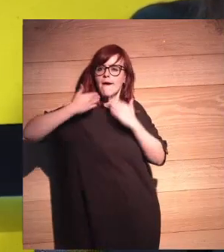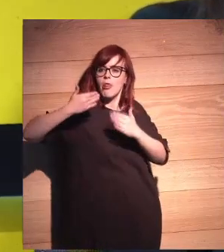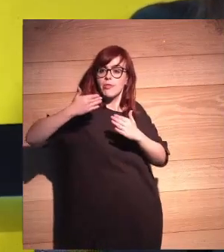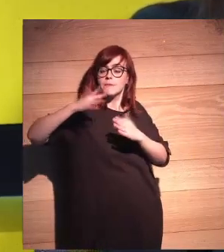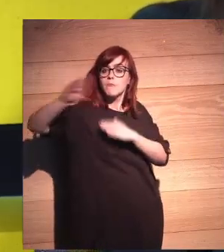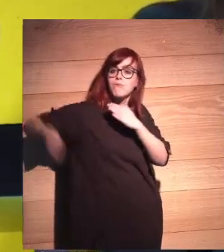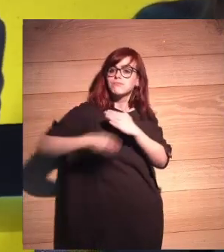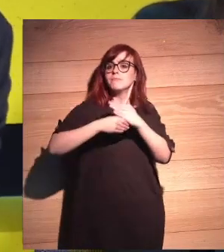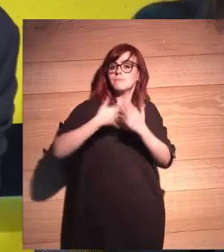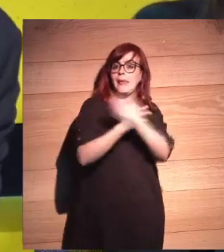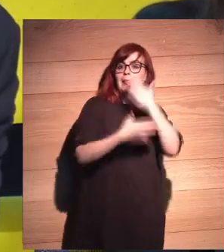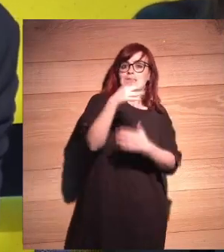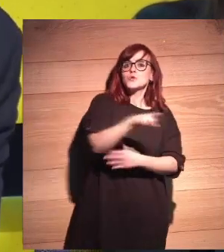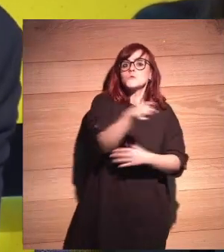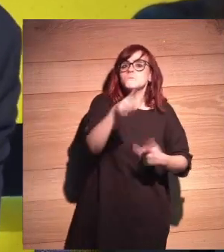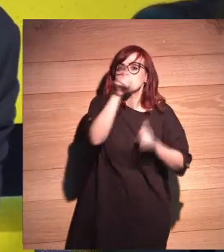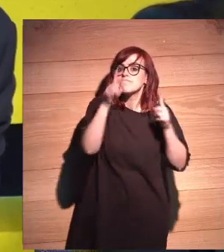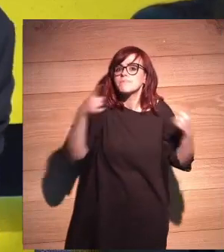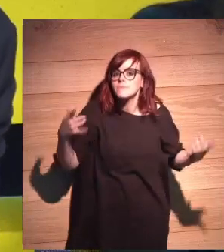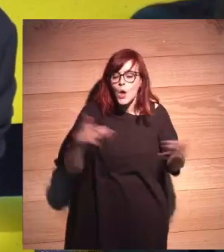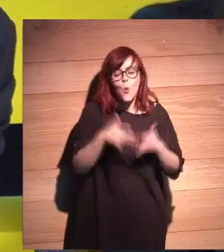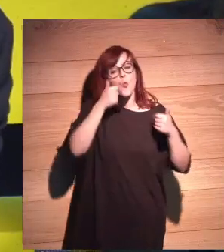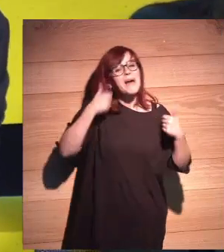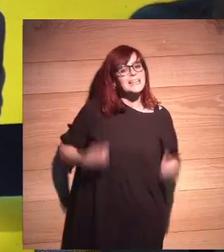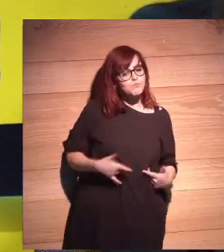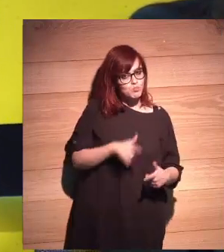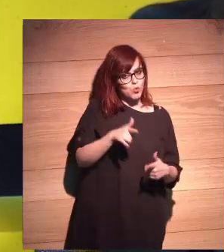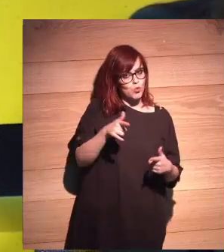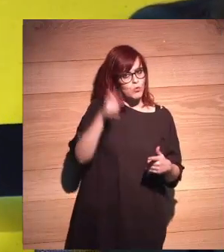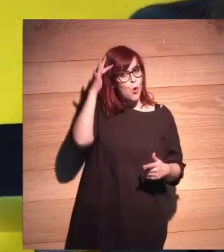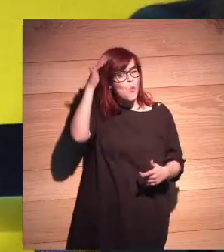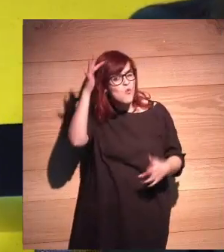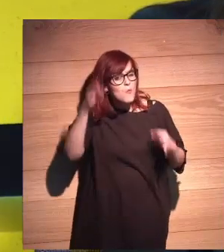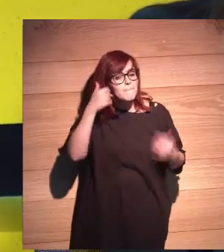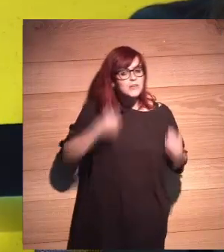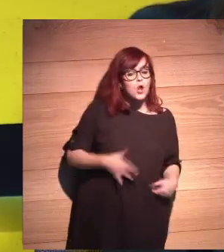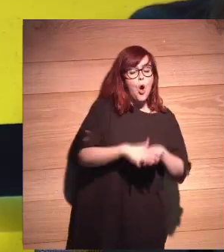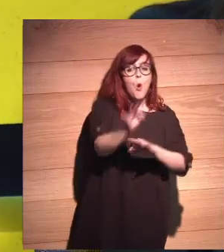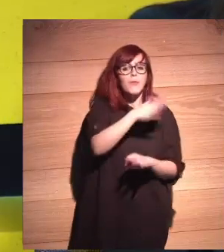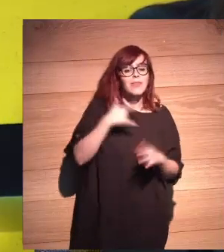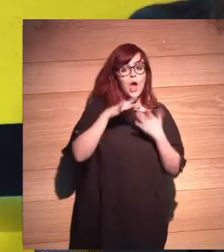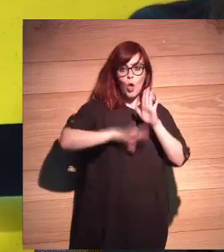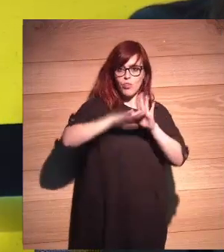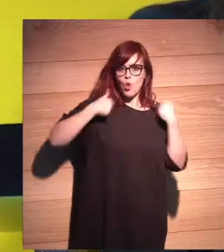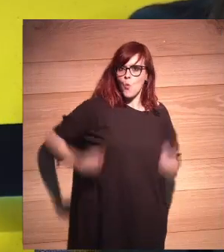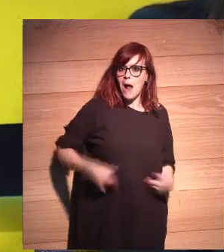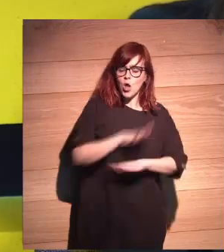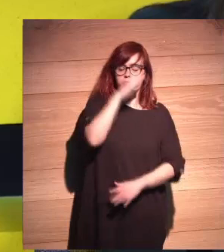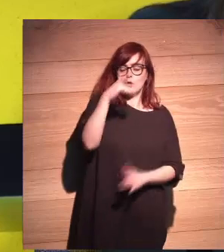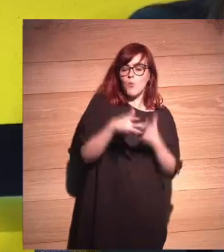caminos, ¿no?, profundizar en un humanismo de la persona o transgredir esa condición